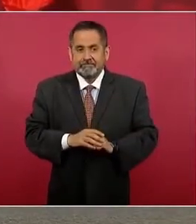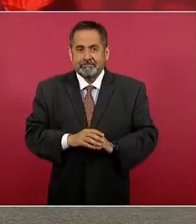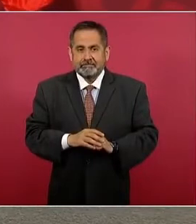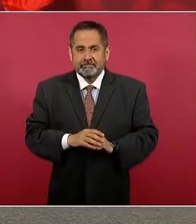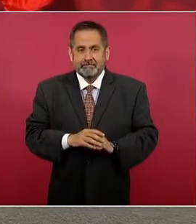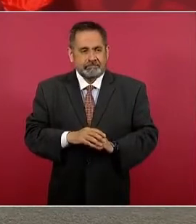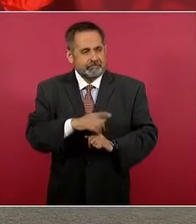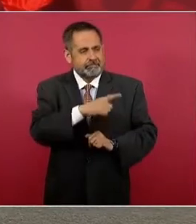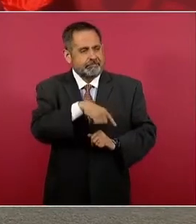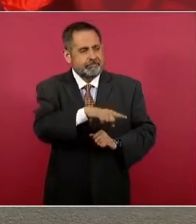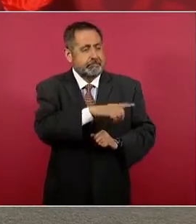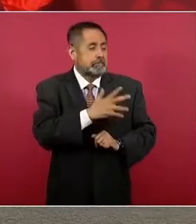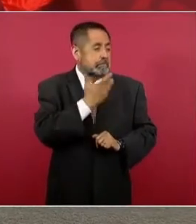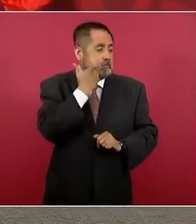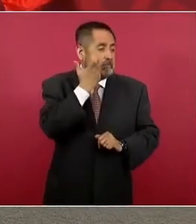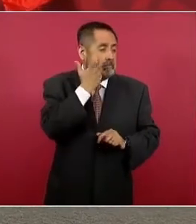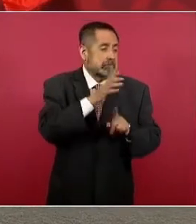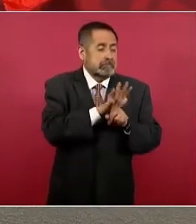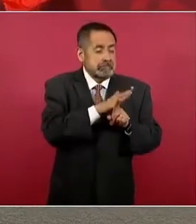cabilderos